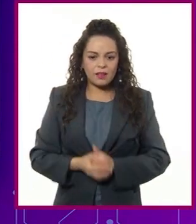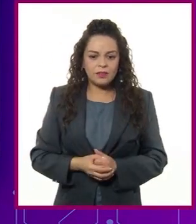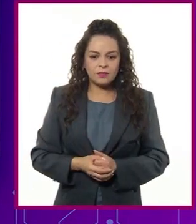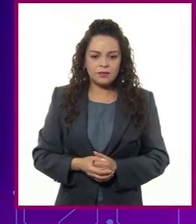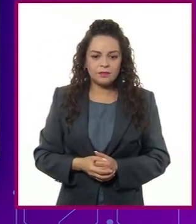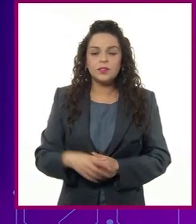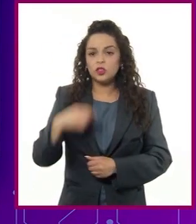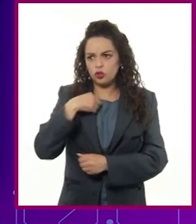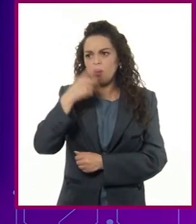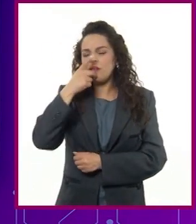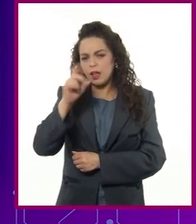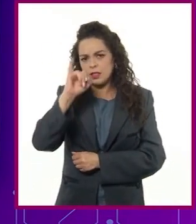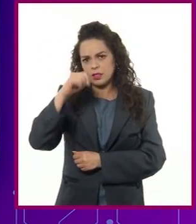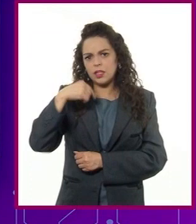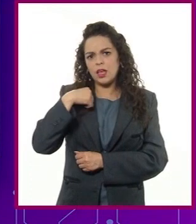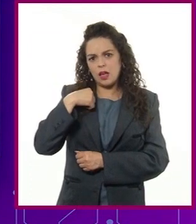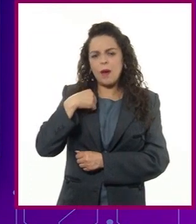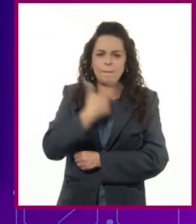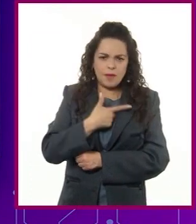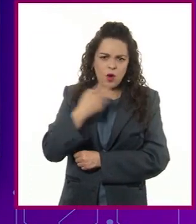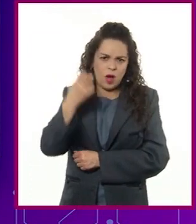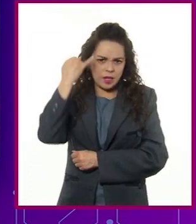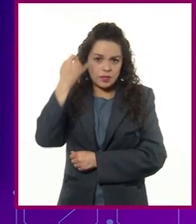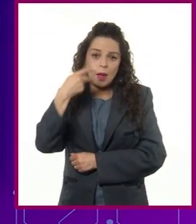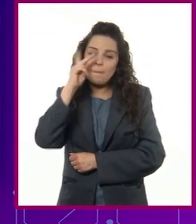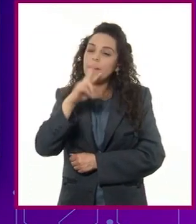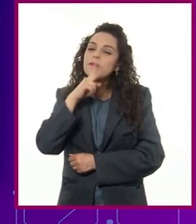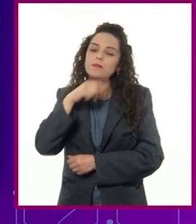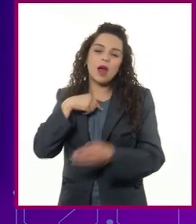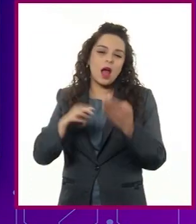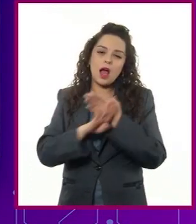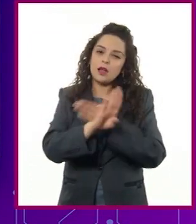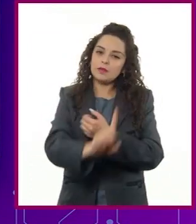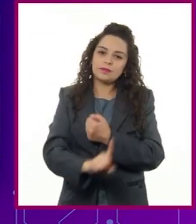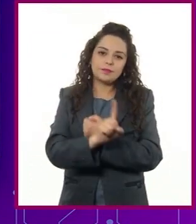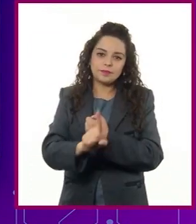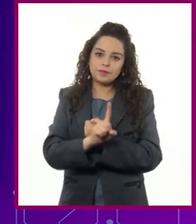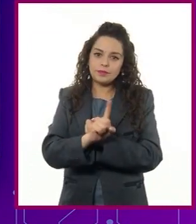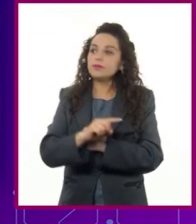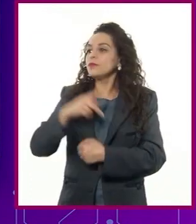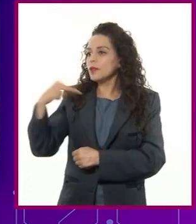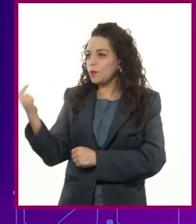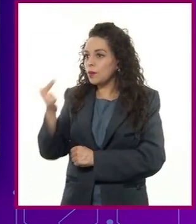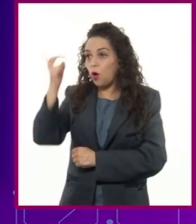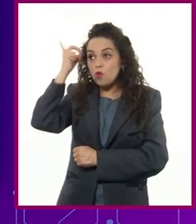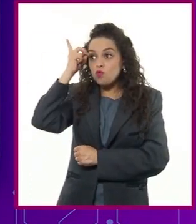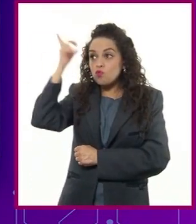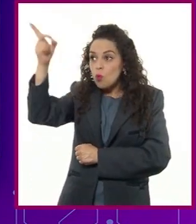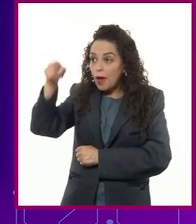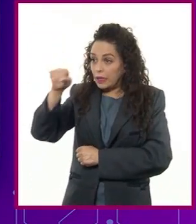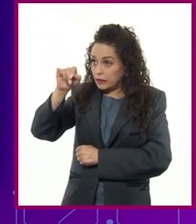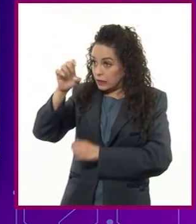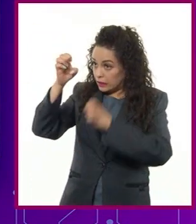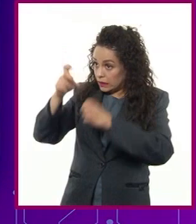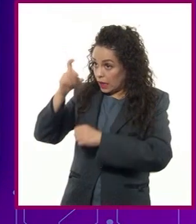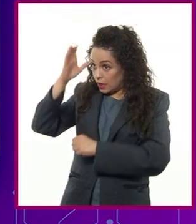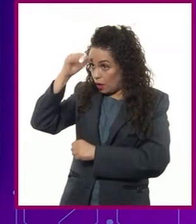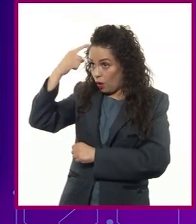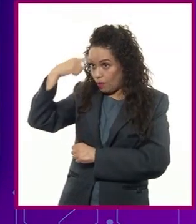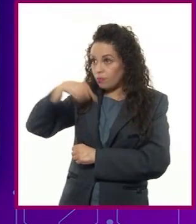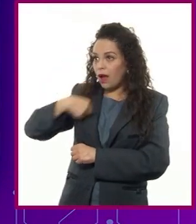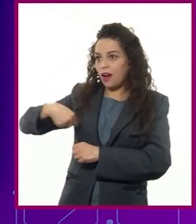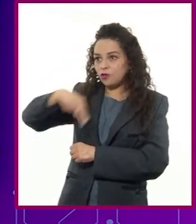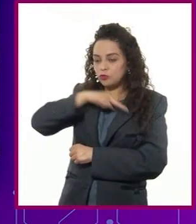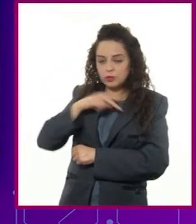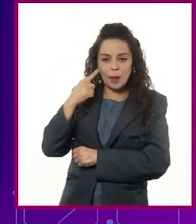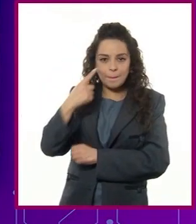gustaba la idea, pero era mejor evitarse problemas y preguntarle al dueño si estaba de acuerdo y así mostrarle nuestros